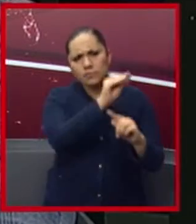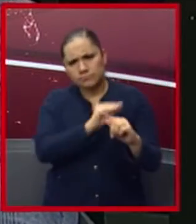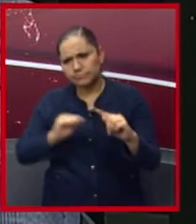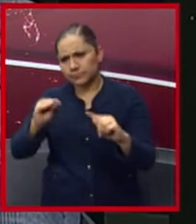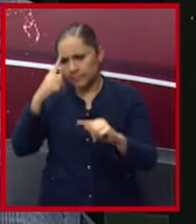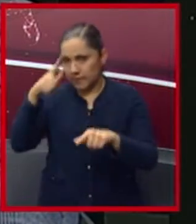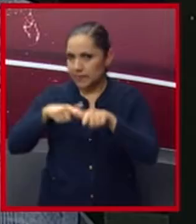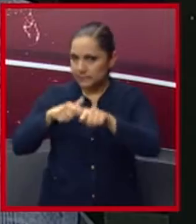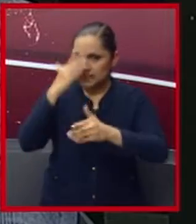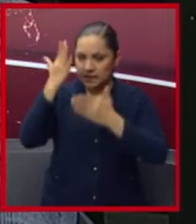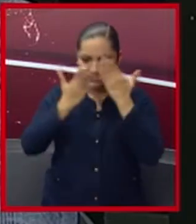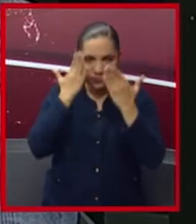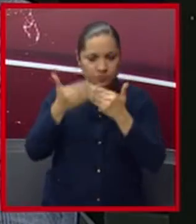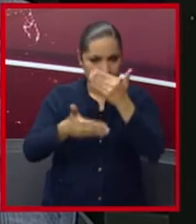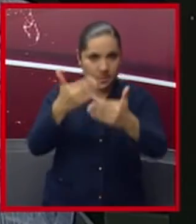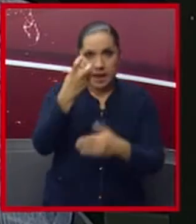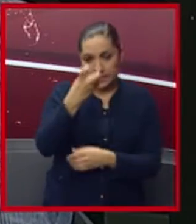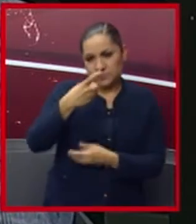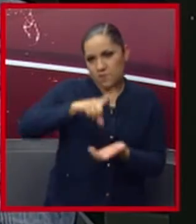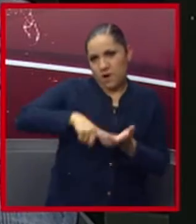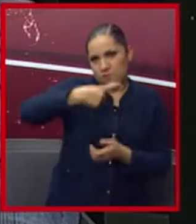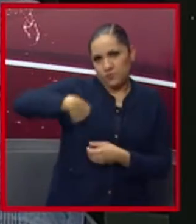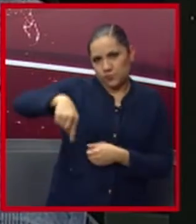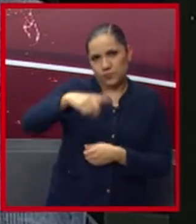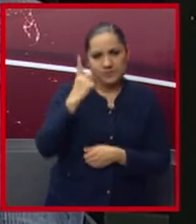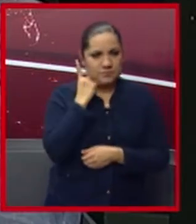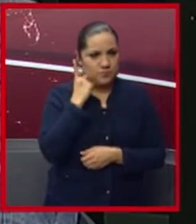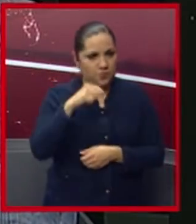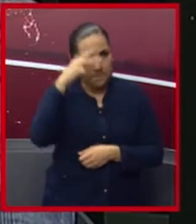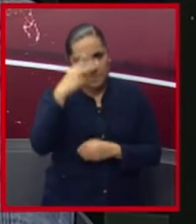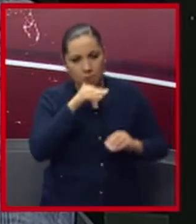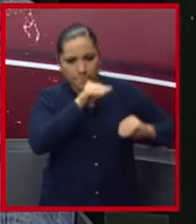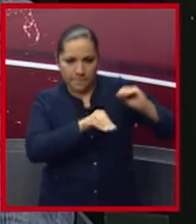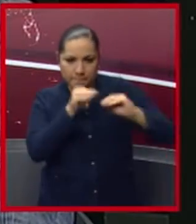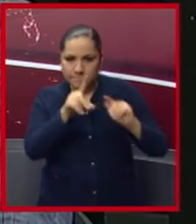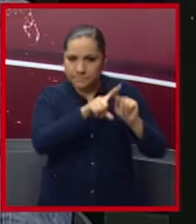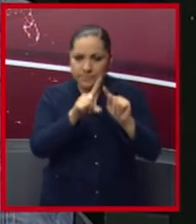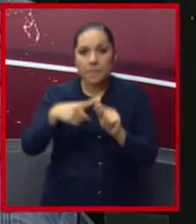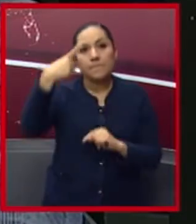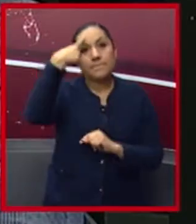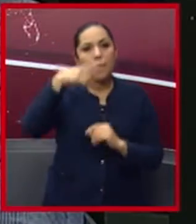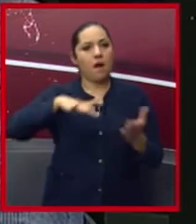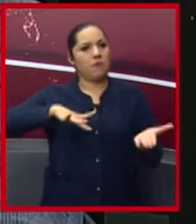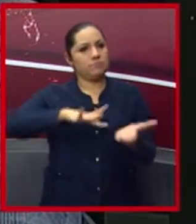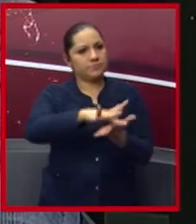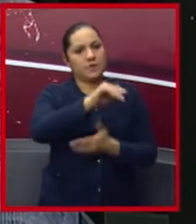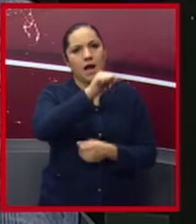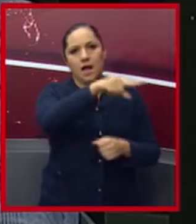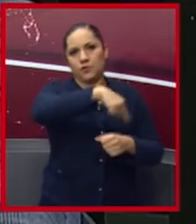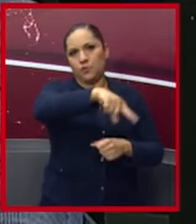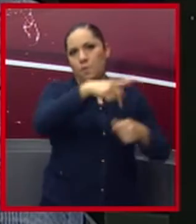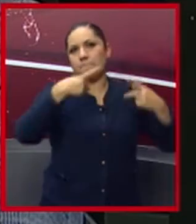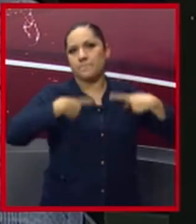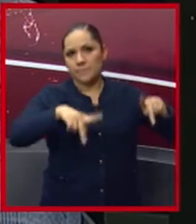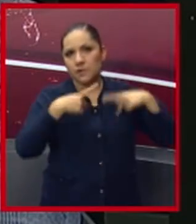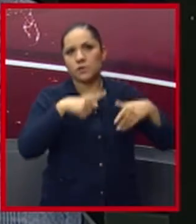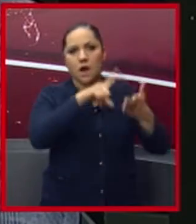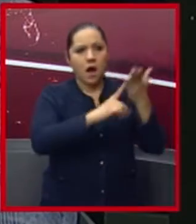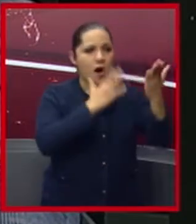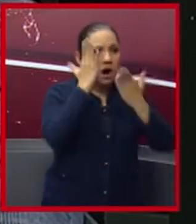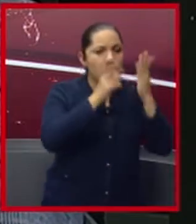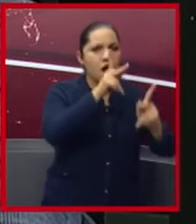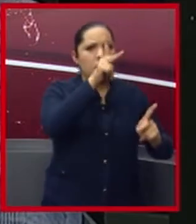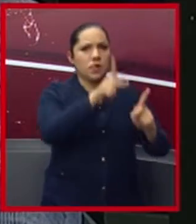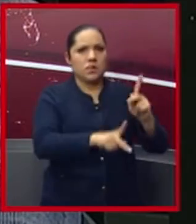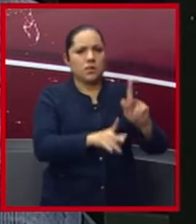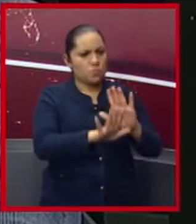diputados, para con quienes hoy tendrían el riesgo de ver lastimada la formación educativa